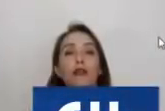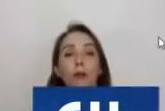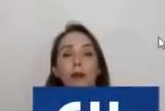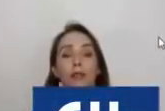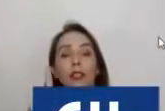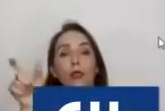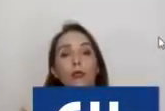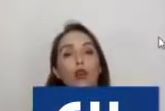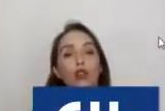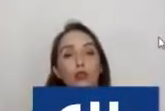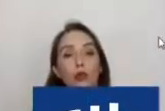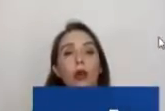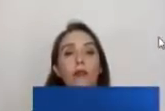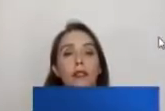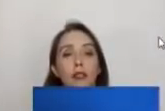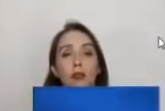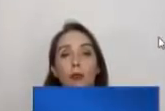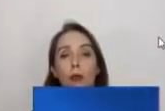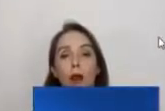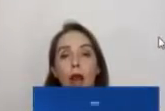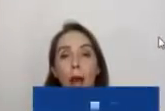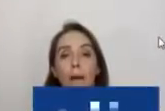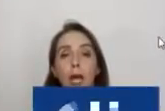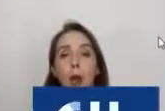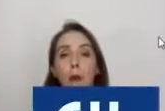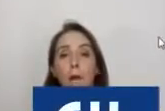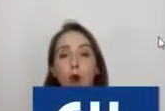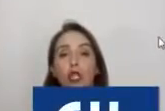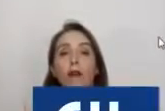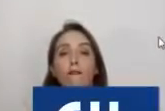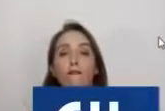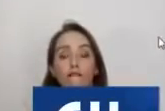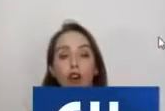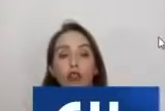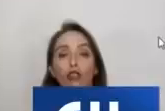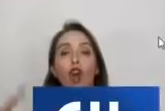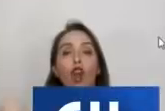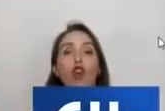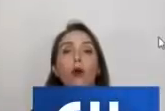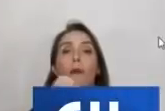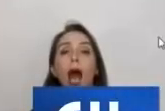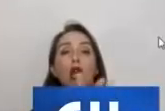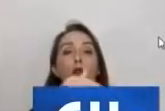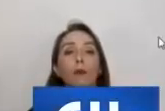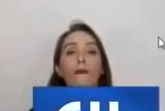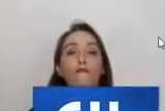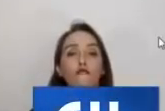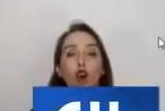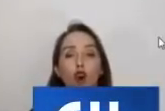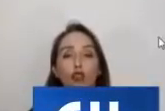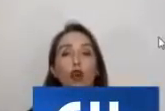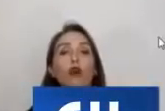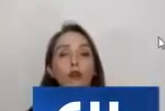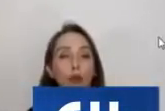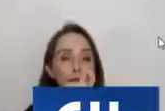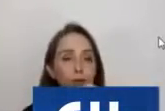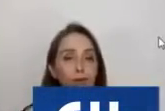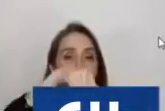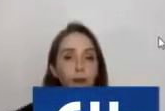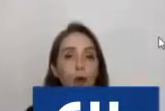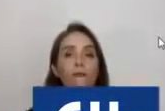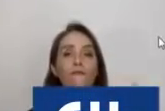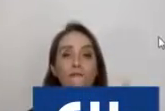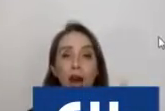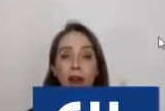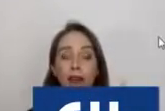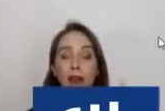señor Gabriel Boric Font obtuvo el mayor número de votos válidamente emitidos en el acto eleccionario, se